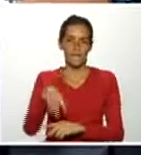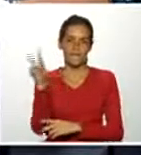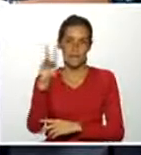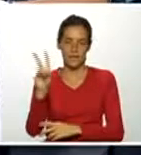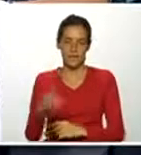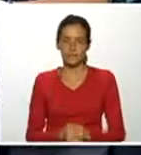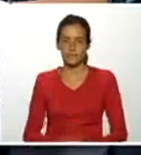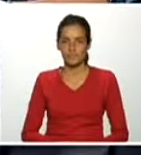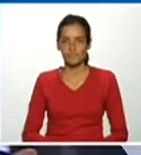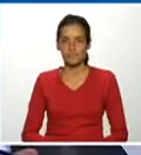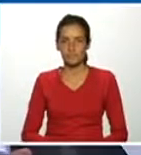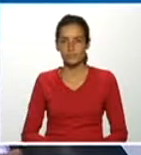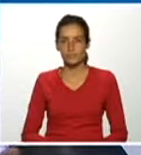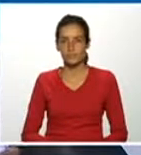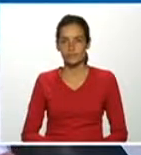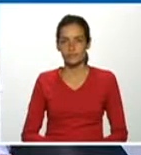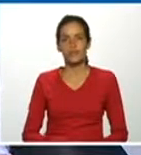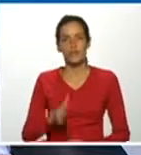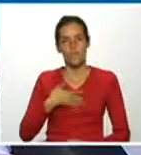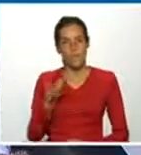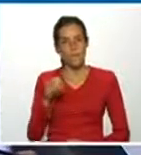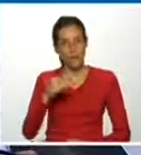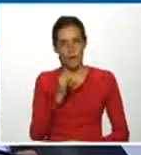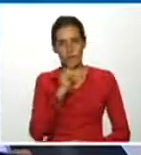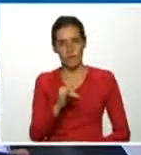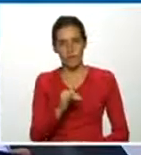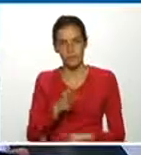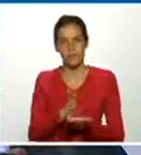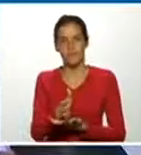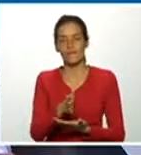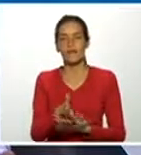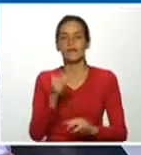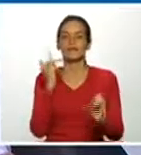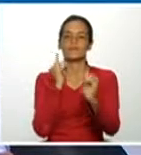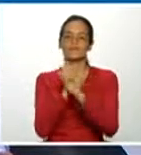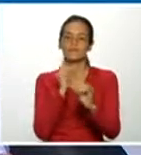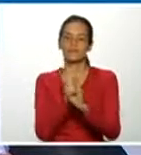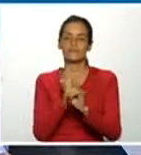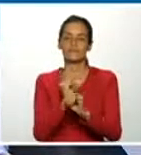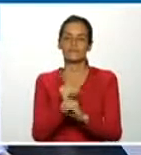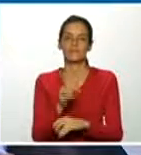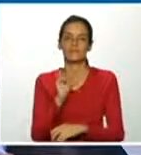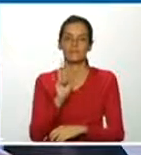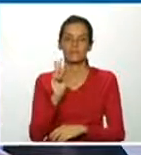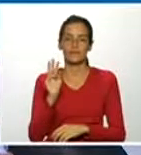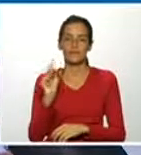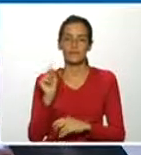¿okay? Recuerden que pueden ampliar esta información a través de nuestra página web